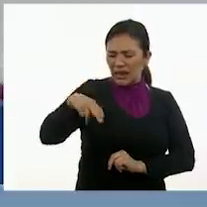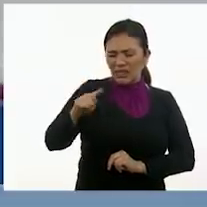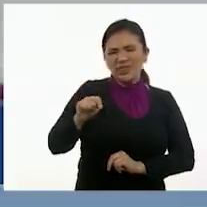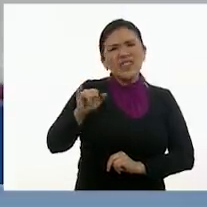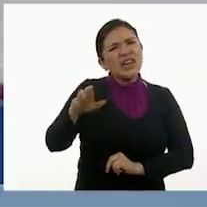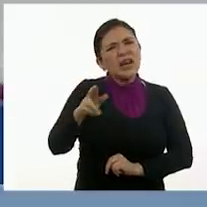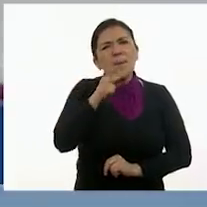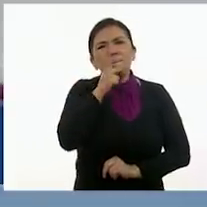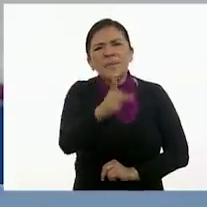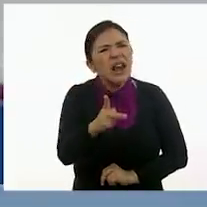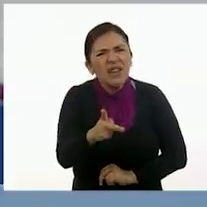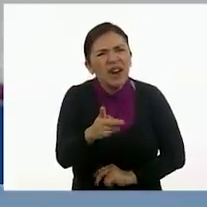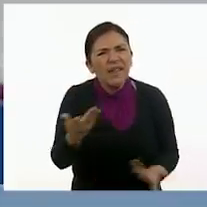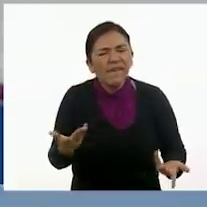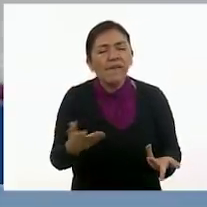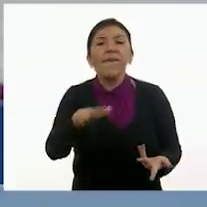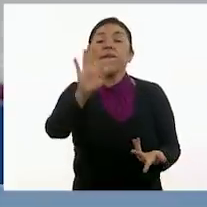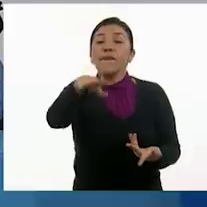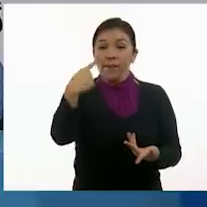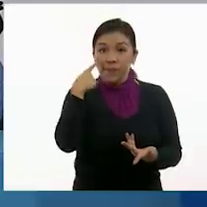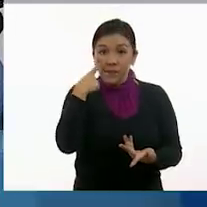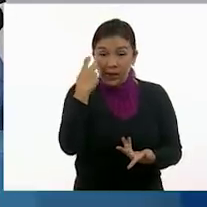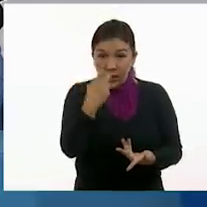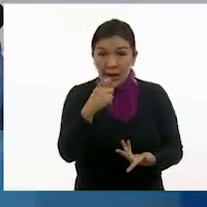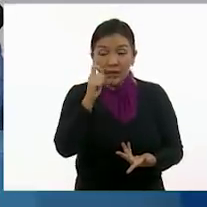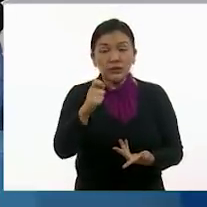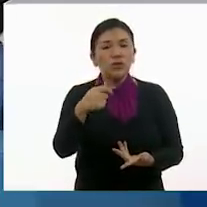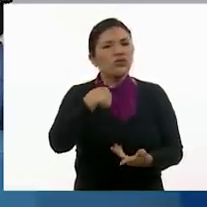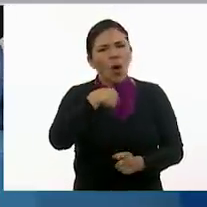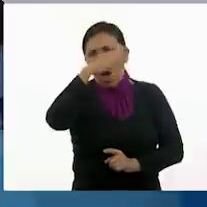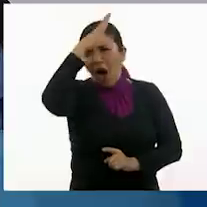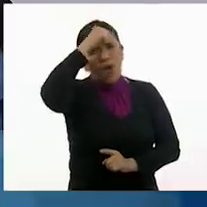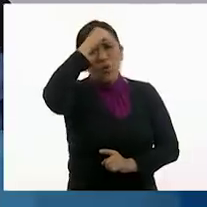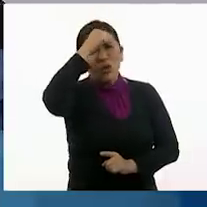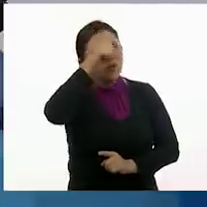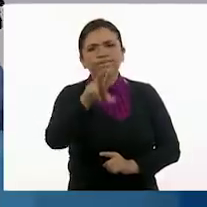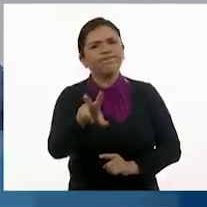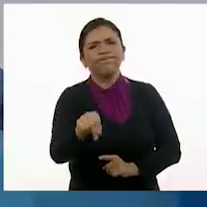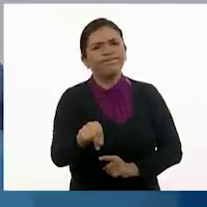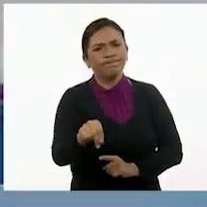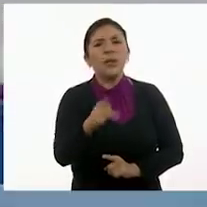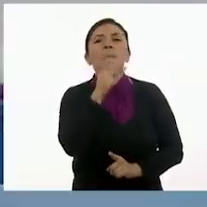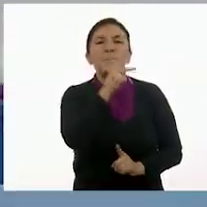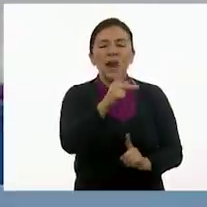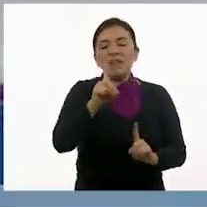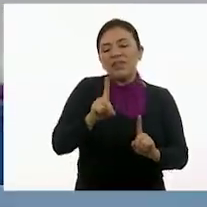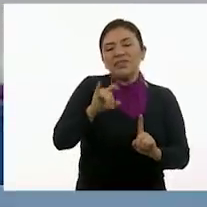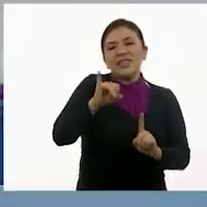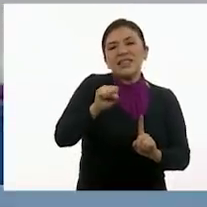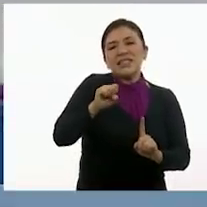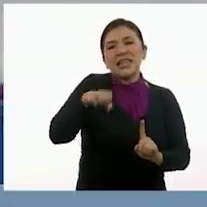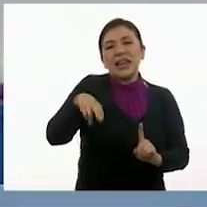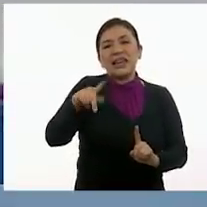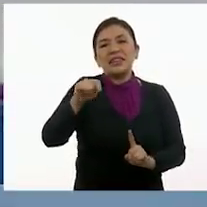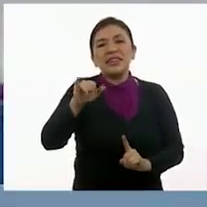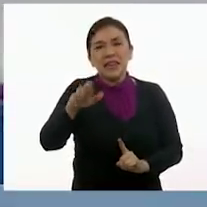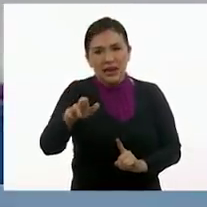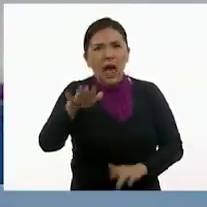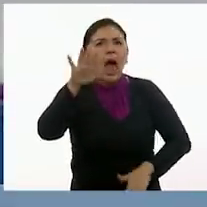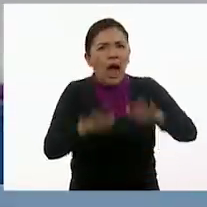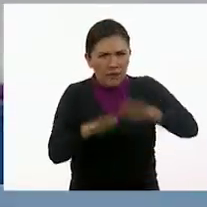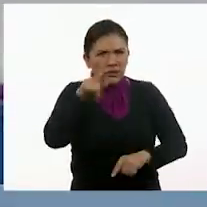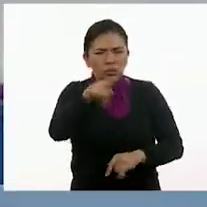Ok, pues disentir significa no estar de acuerdo. ¡Ah! O sea que tenemos derecho a